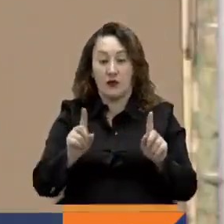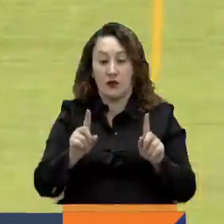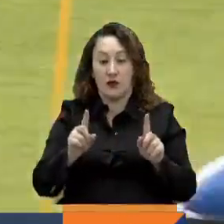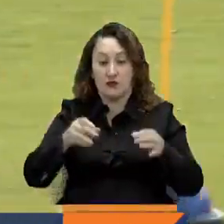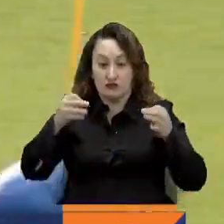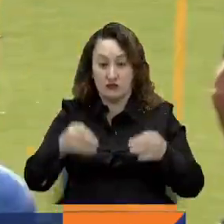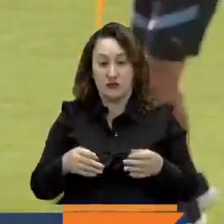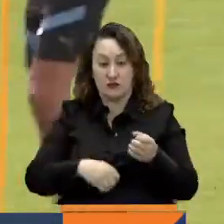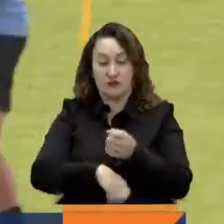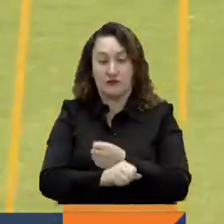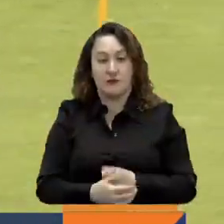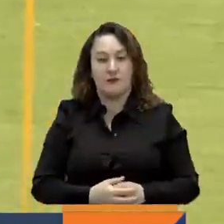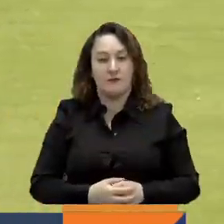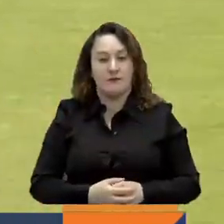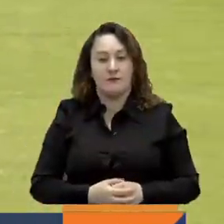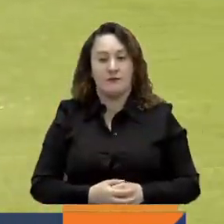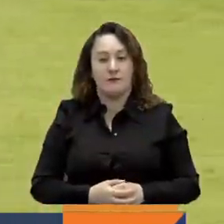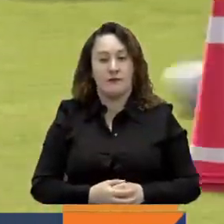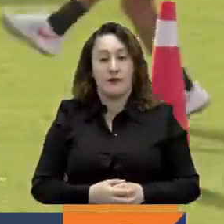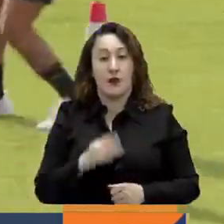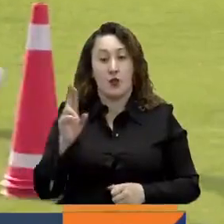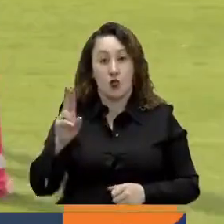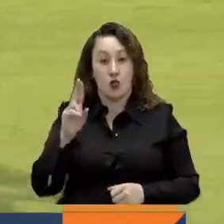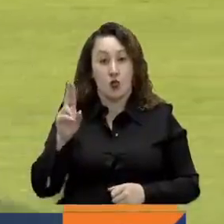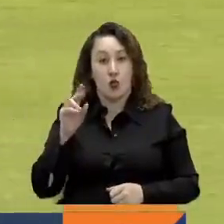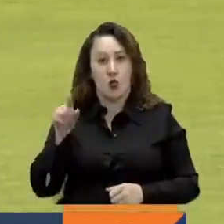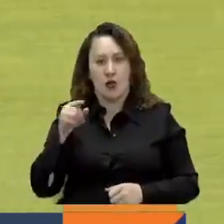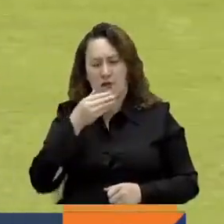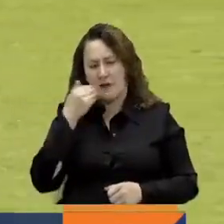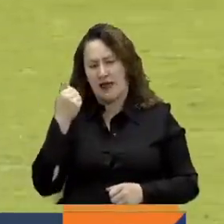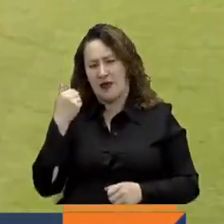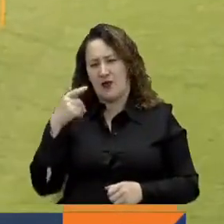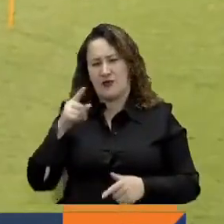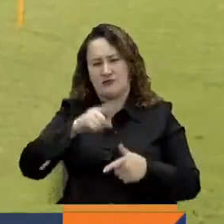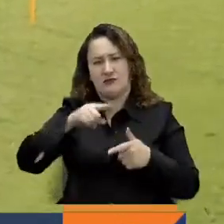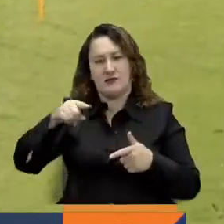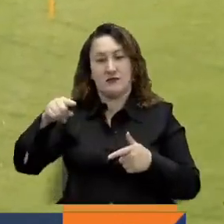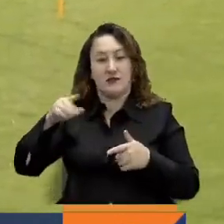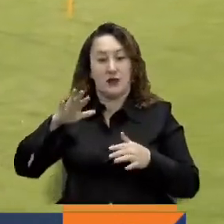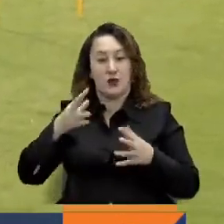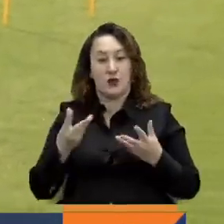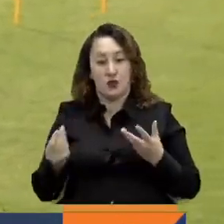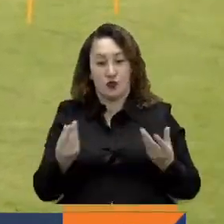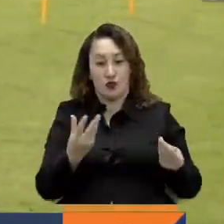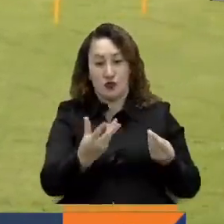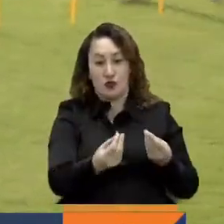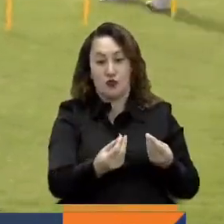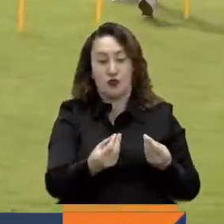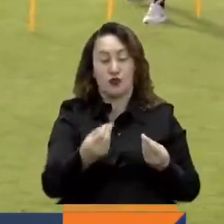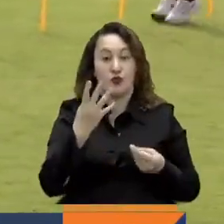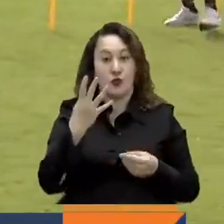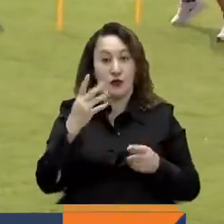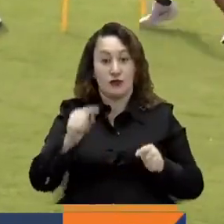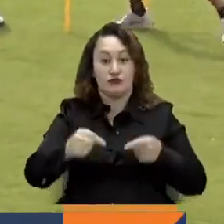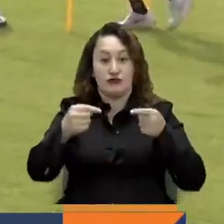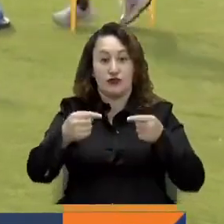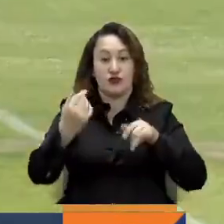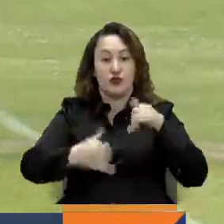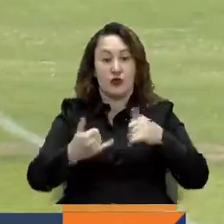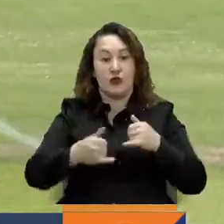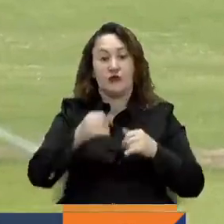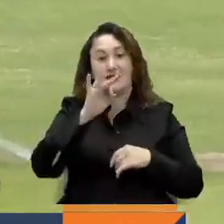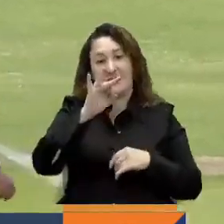altura. Y no es para menos, Uruguay tuvo las mejores cifras de la fase de grupos. De 4 partidos jugados, sumó 3 victorias y un